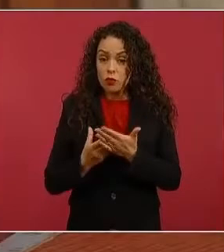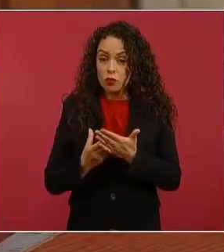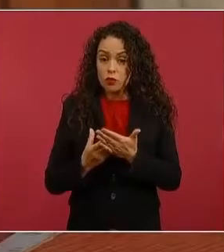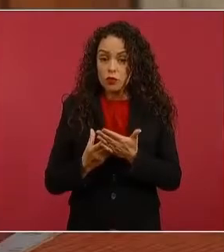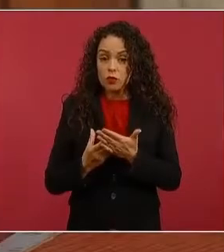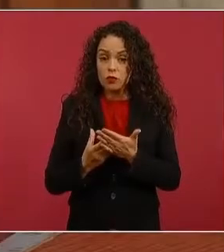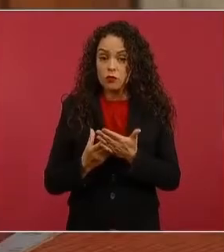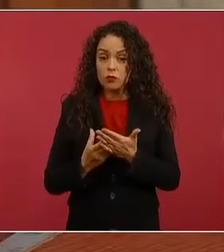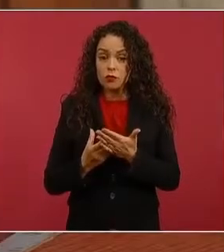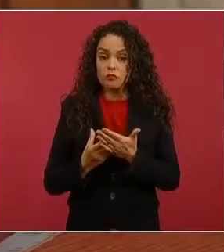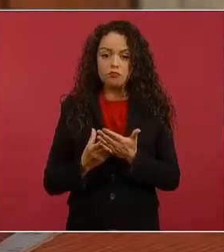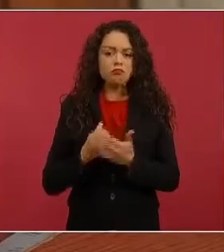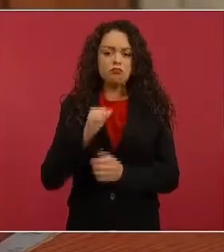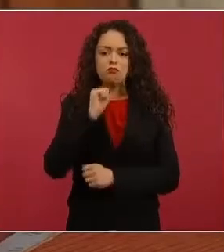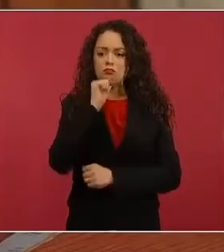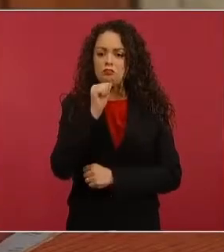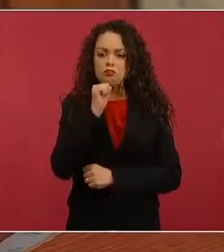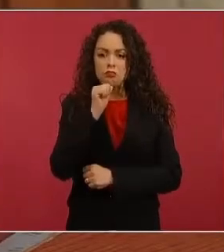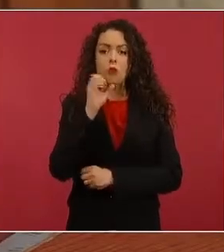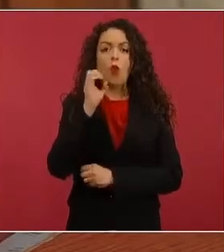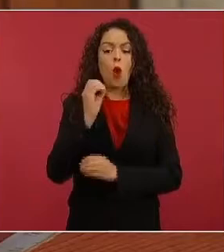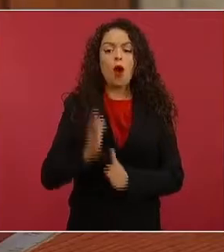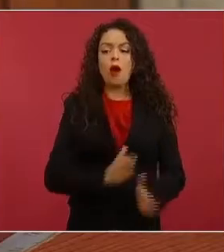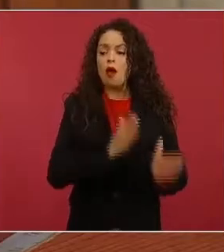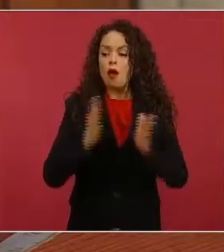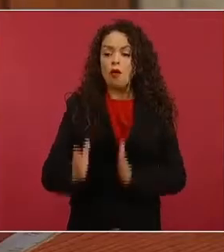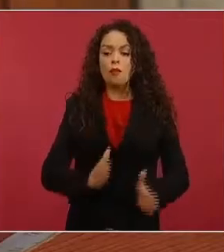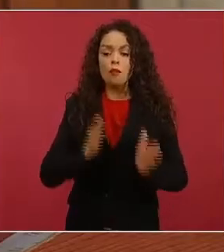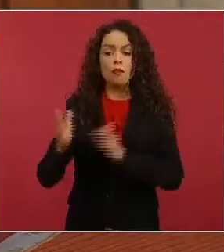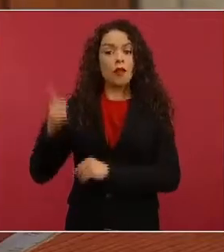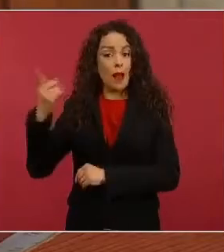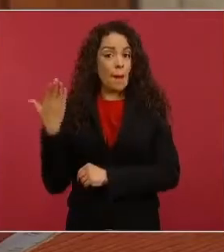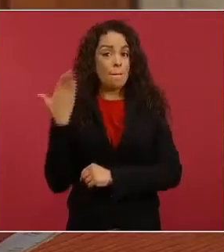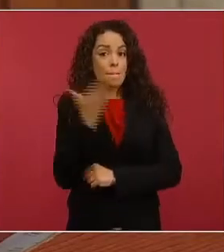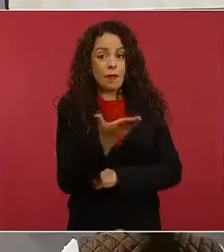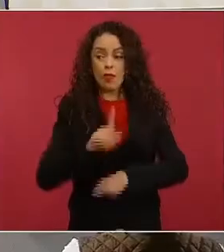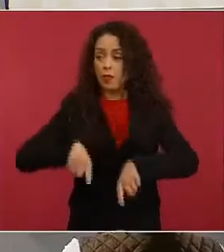y se han otorgado las prórrogas solicitadas.